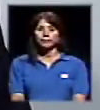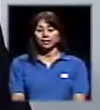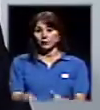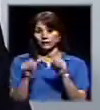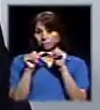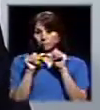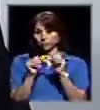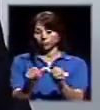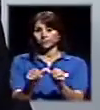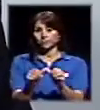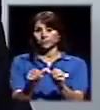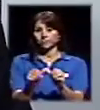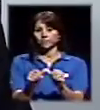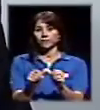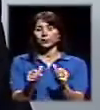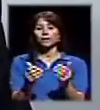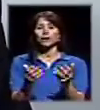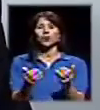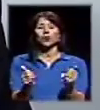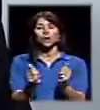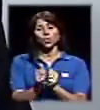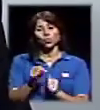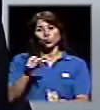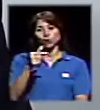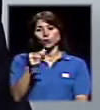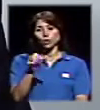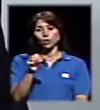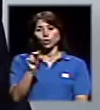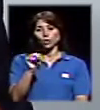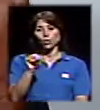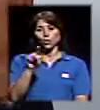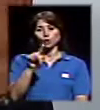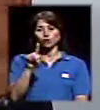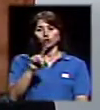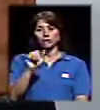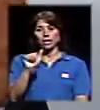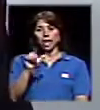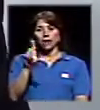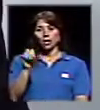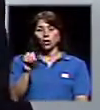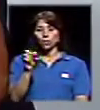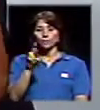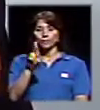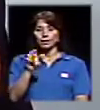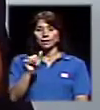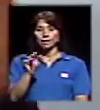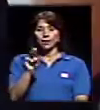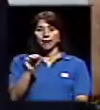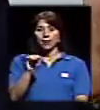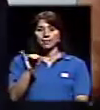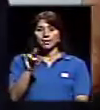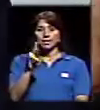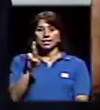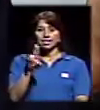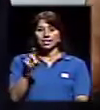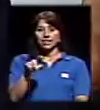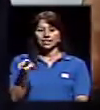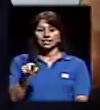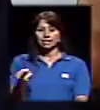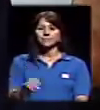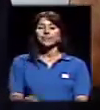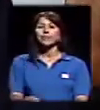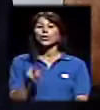Regresamos, amigas y amigos, con don Gonzalo Ramírez, y un poco uno de los temas